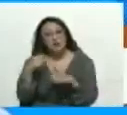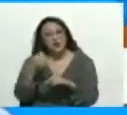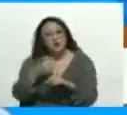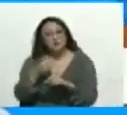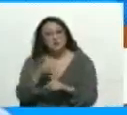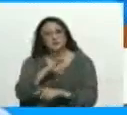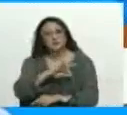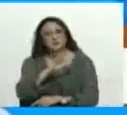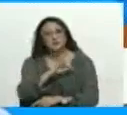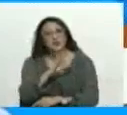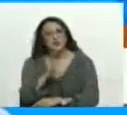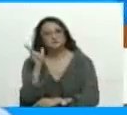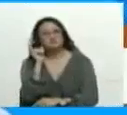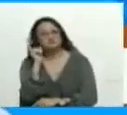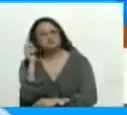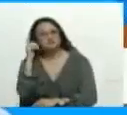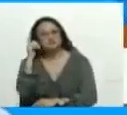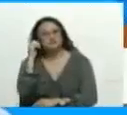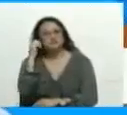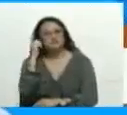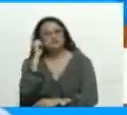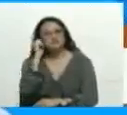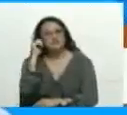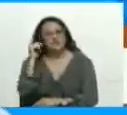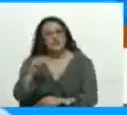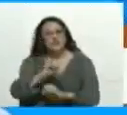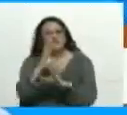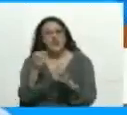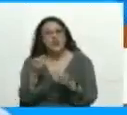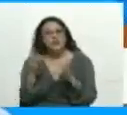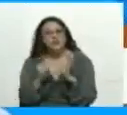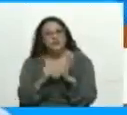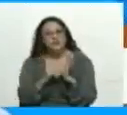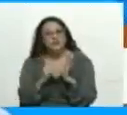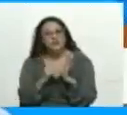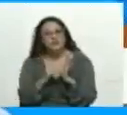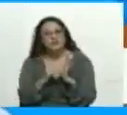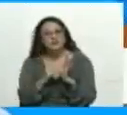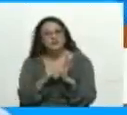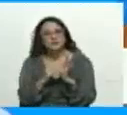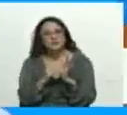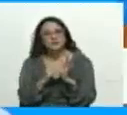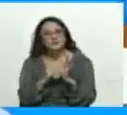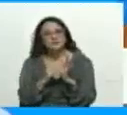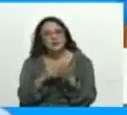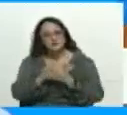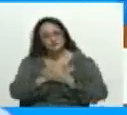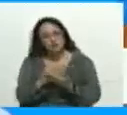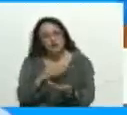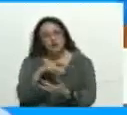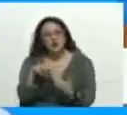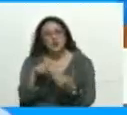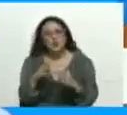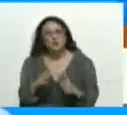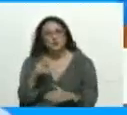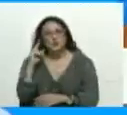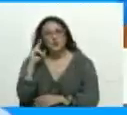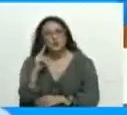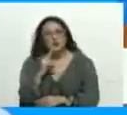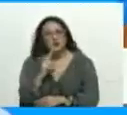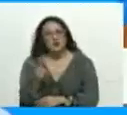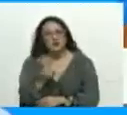lo hemos oído en esta mañana no sé cuántas veces la la generosidad de la revolución bolivariana